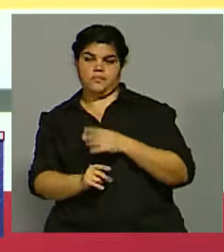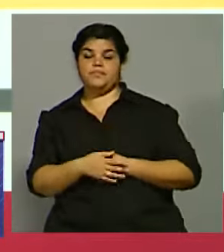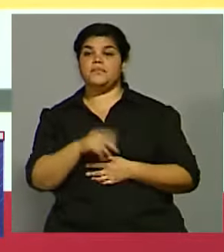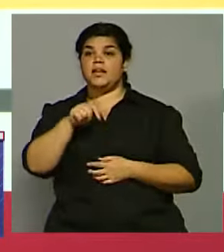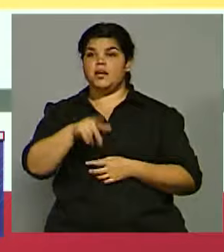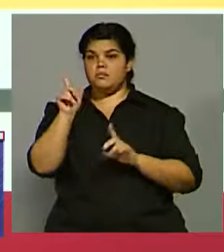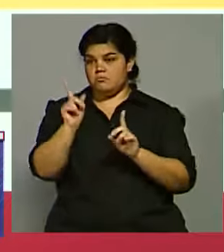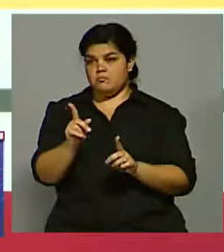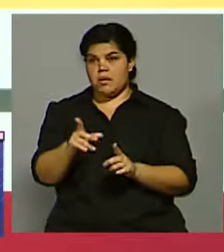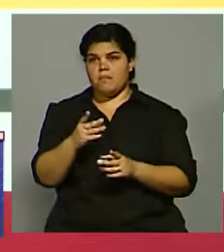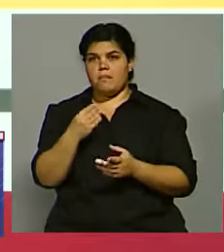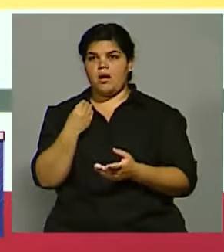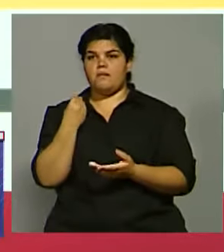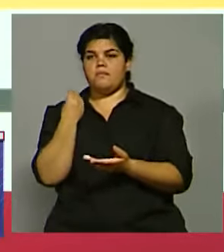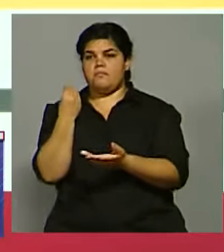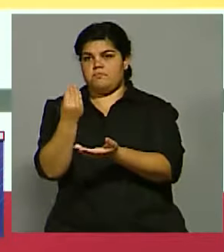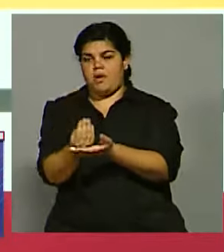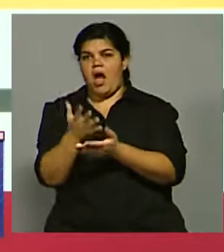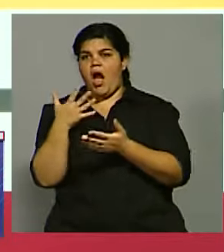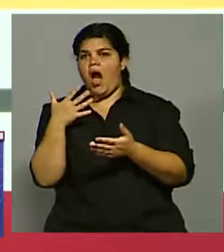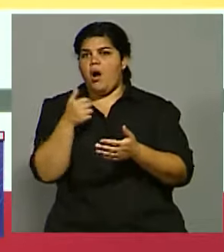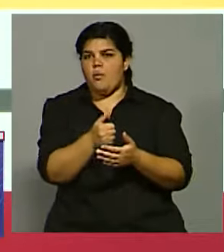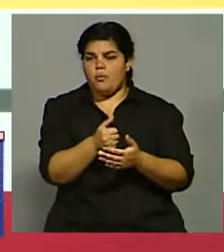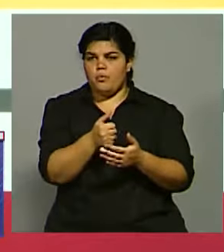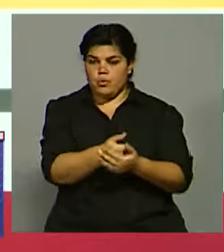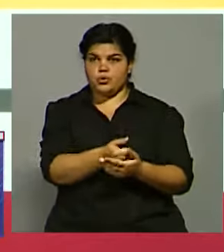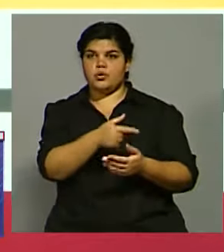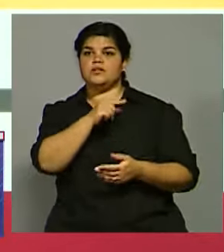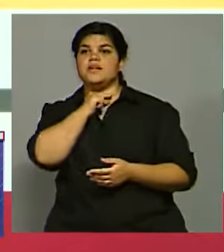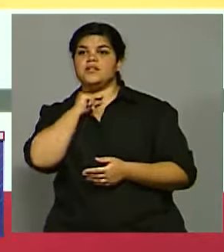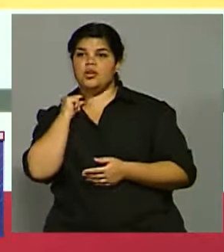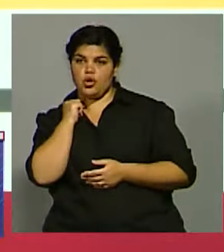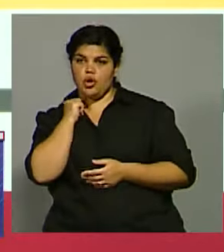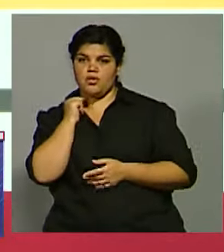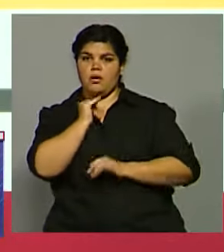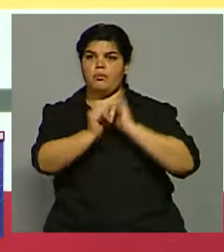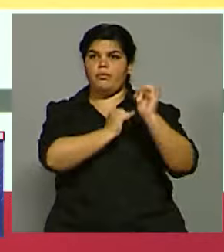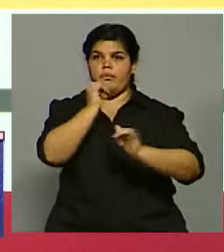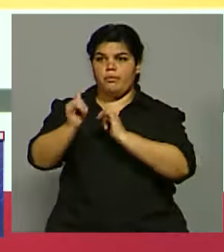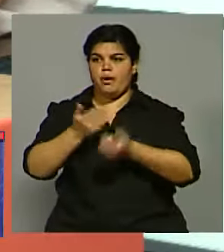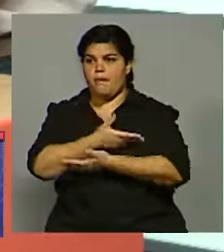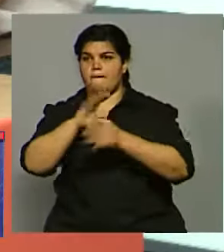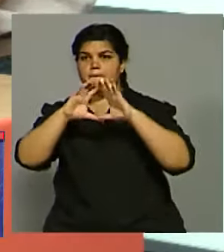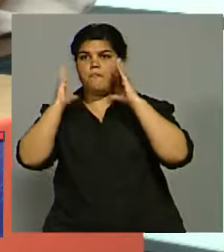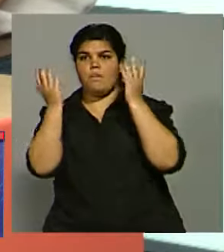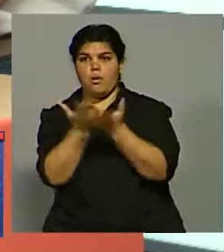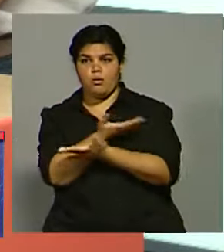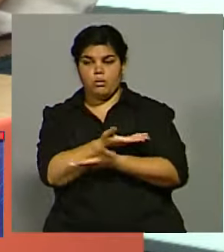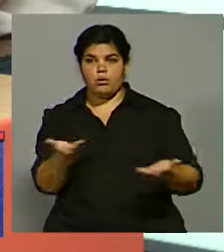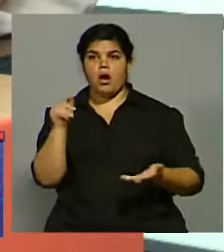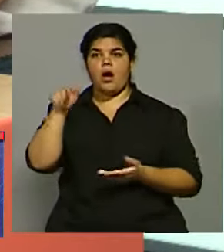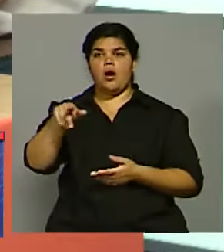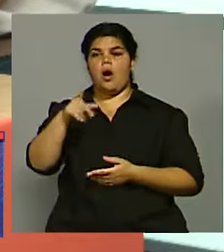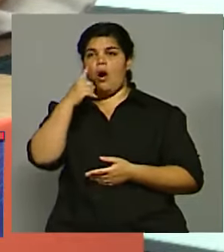la postura que ha tenido frente a los abusos de sacerdotes en todo el mundo, tenemos al doctor Carlos Lombardi,